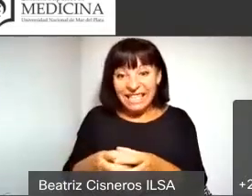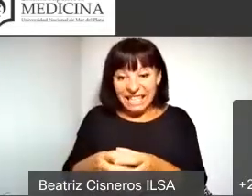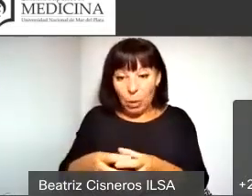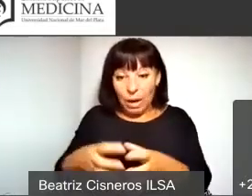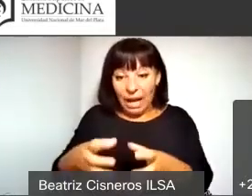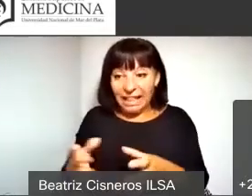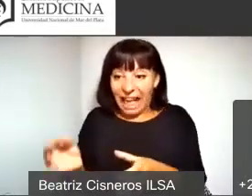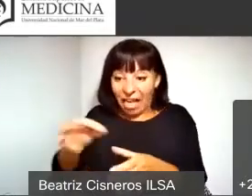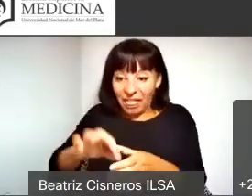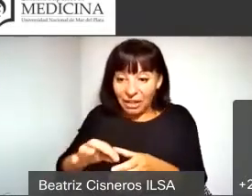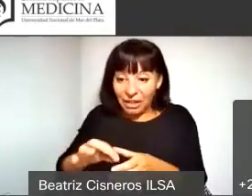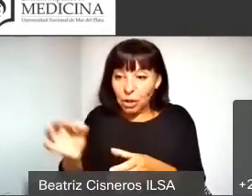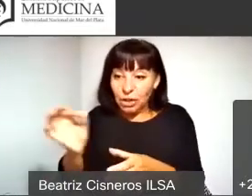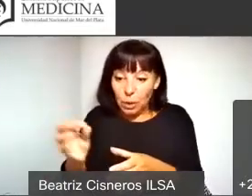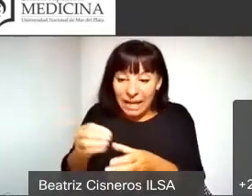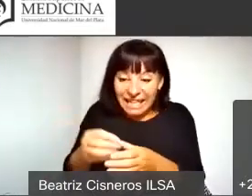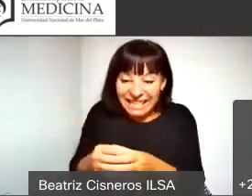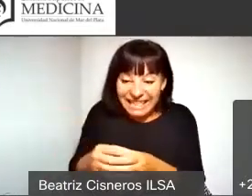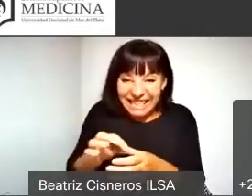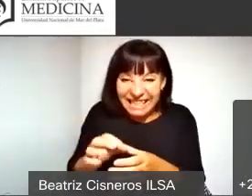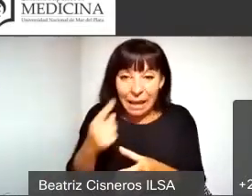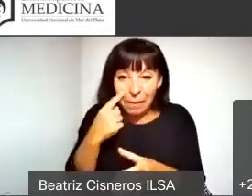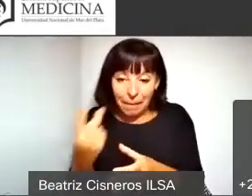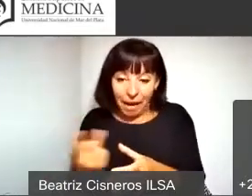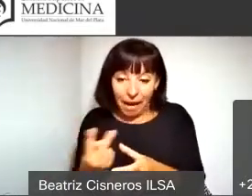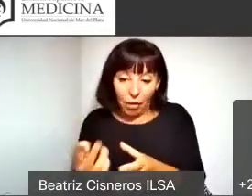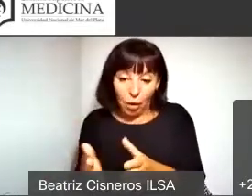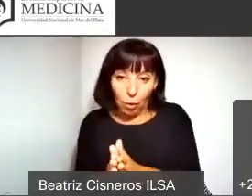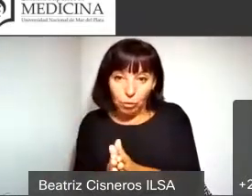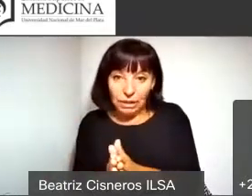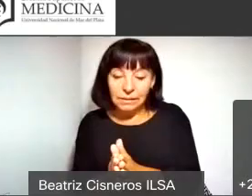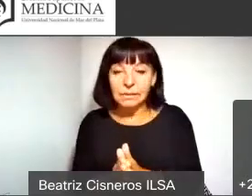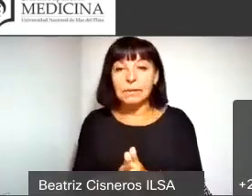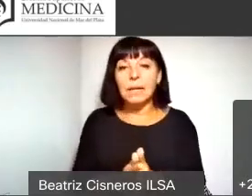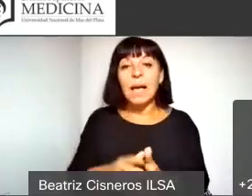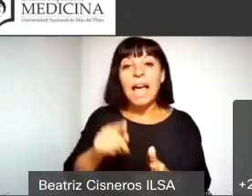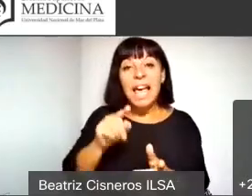del origen de la célula eucariota. Y si yo tengo que